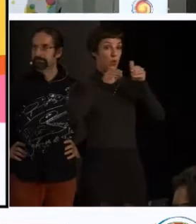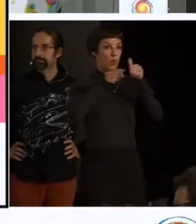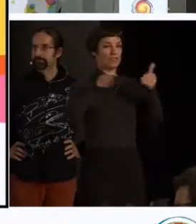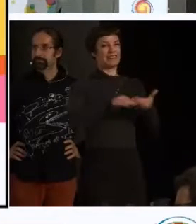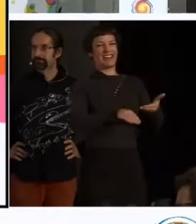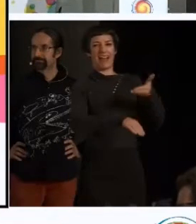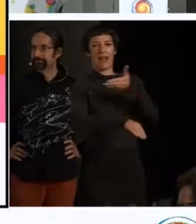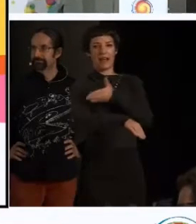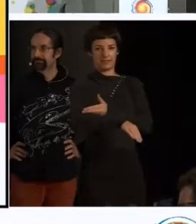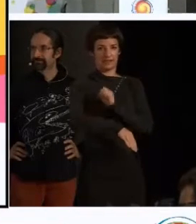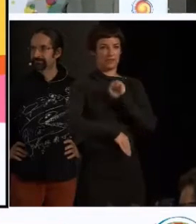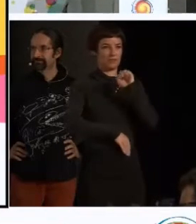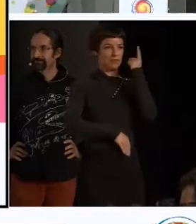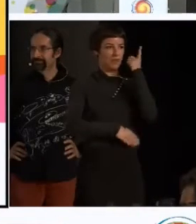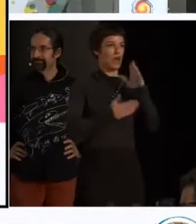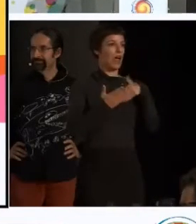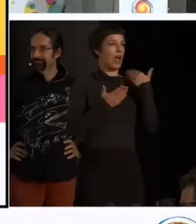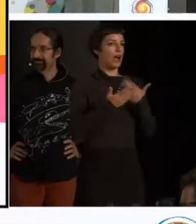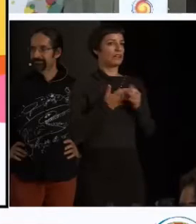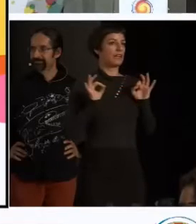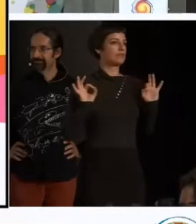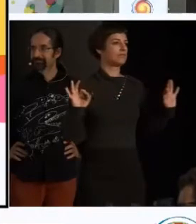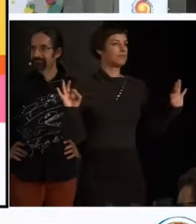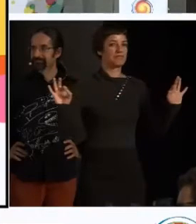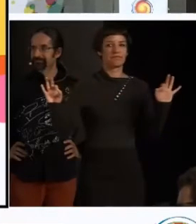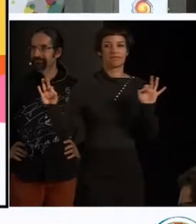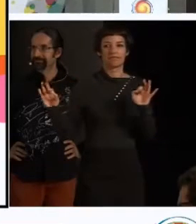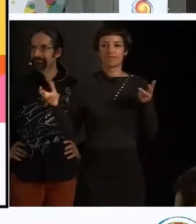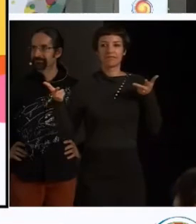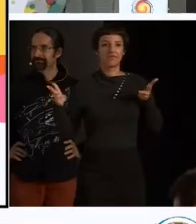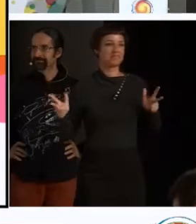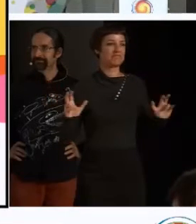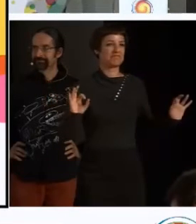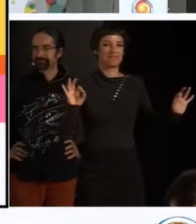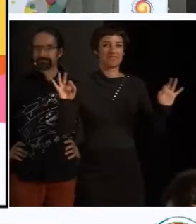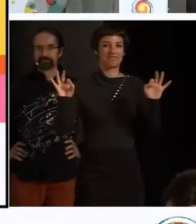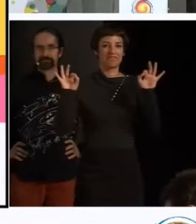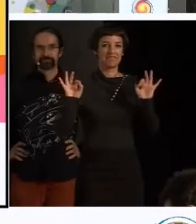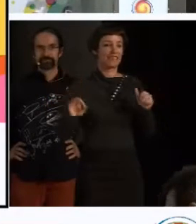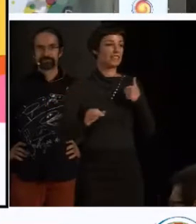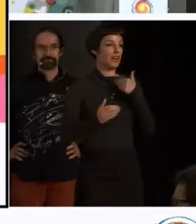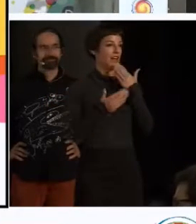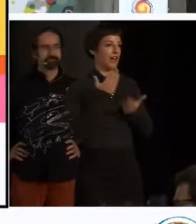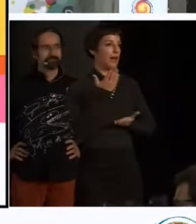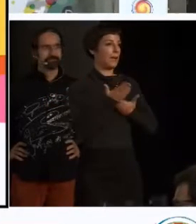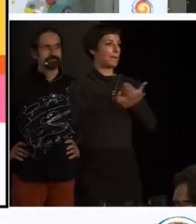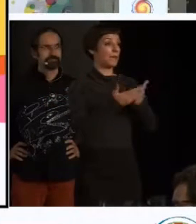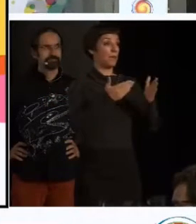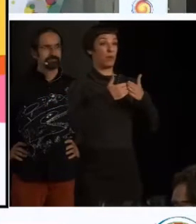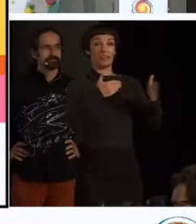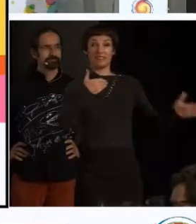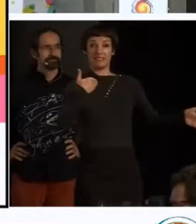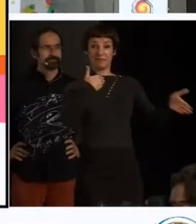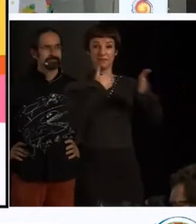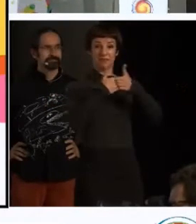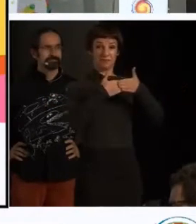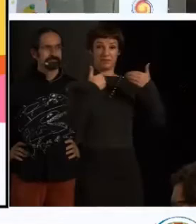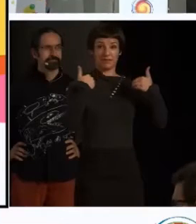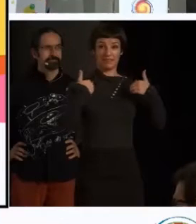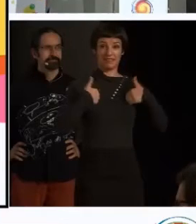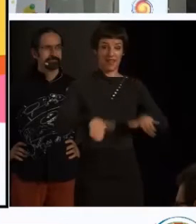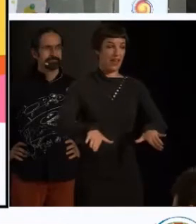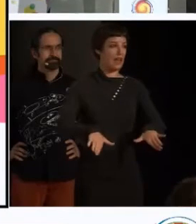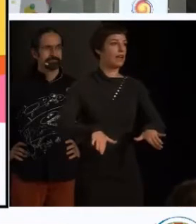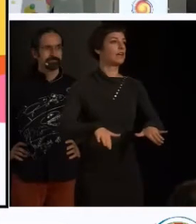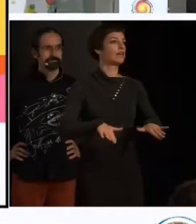mesa y hasta que nos terminemos un poco de acoplar, voy a pedir que se cierren ya las puertas